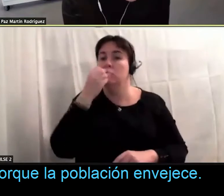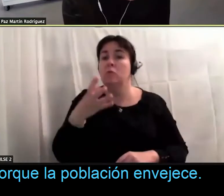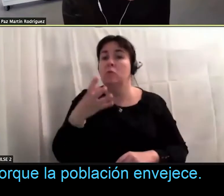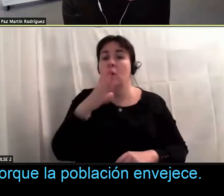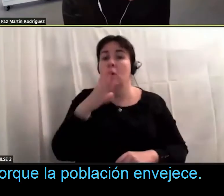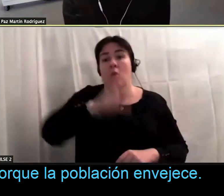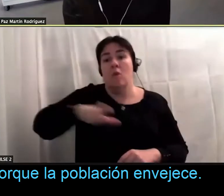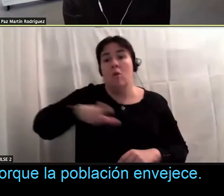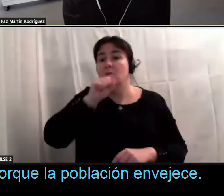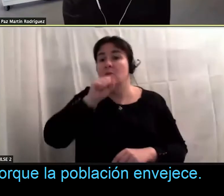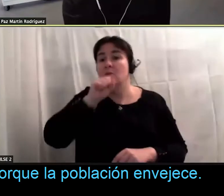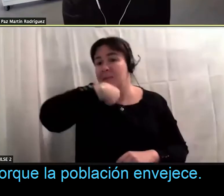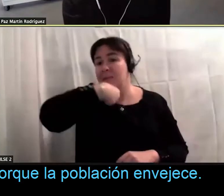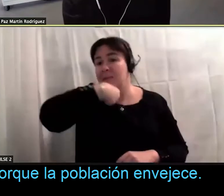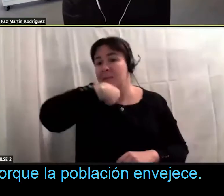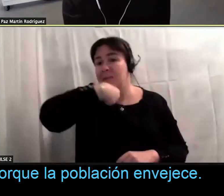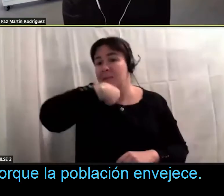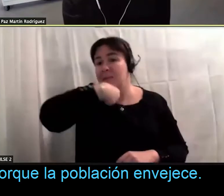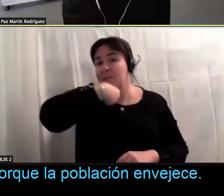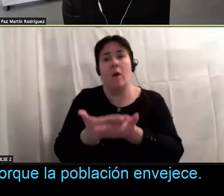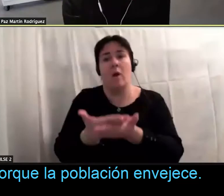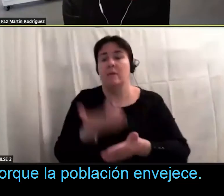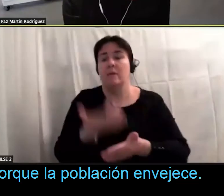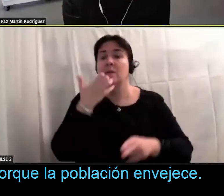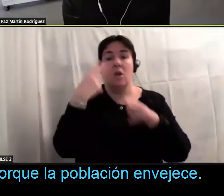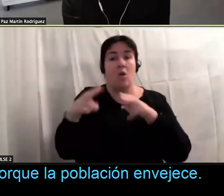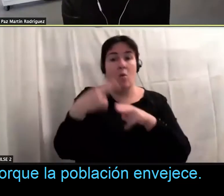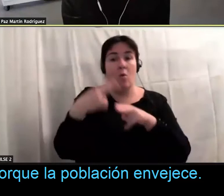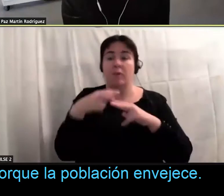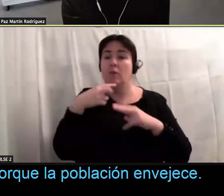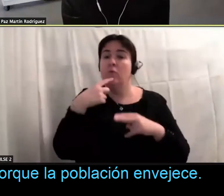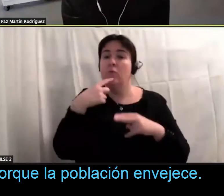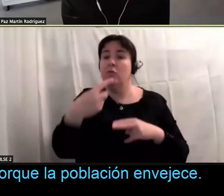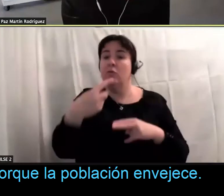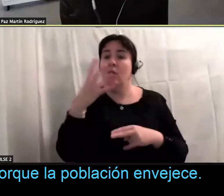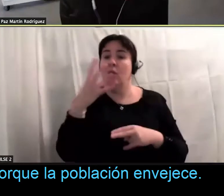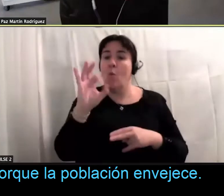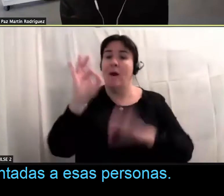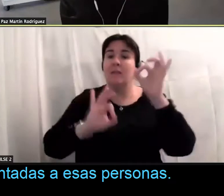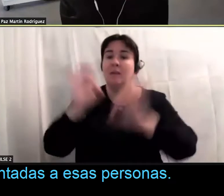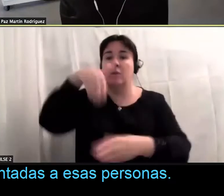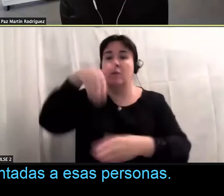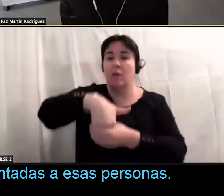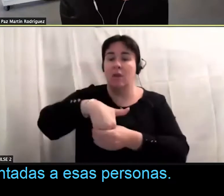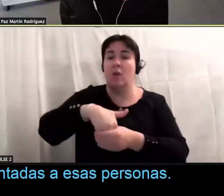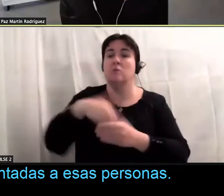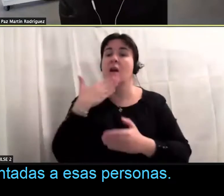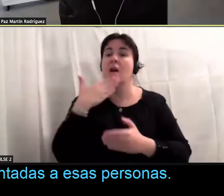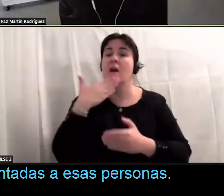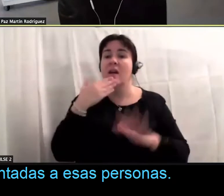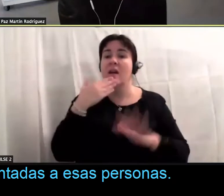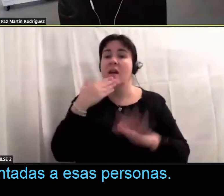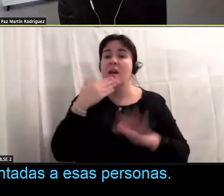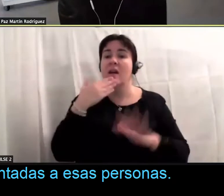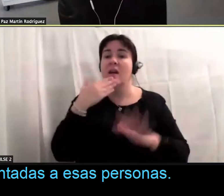cuando un político le vota que el 40% de su electorado son personas mayores de 65, sus políticas tienen que ir orientadas a ellas, no a